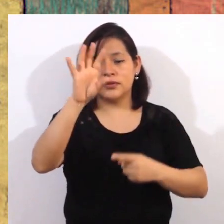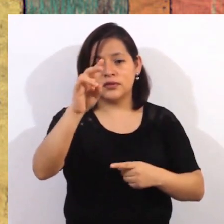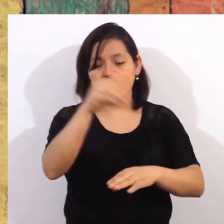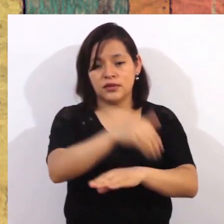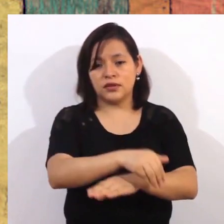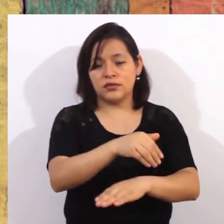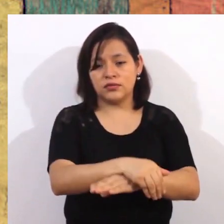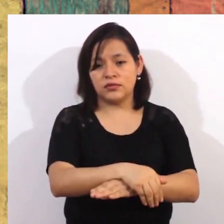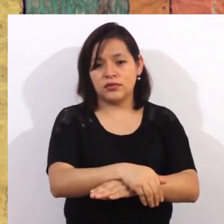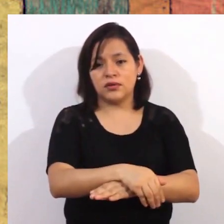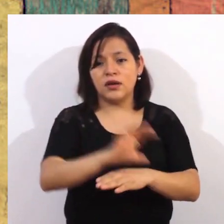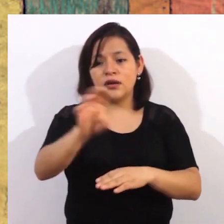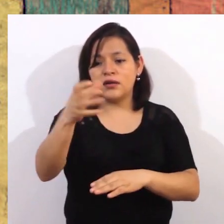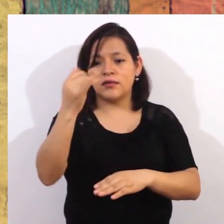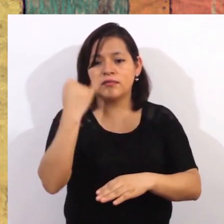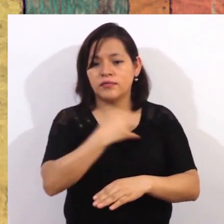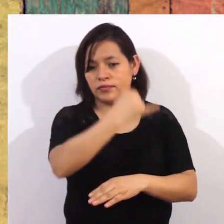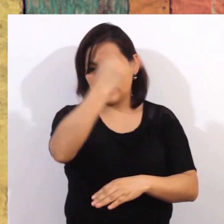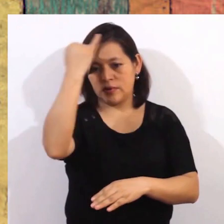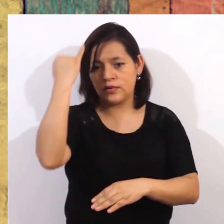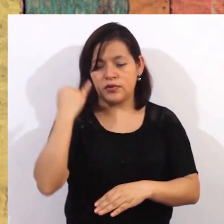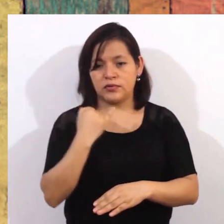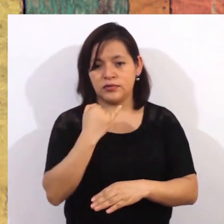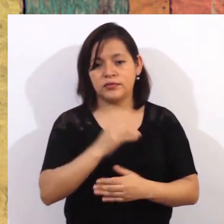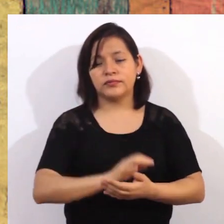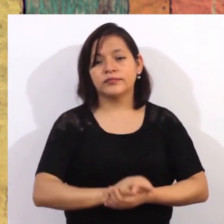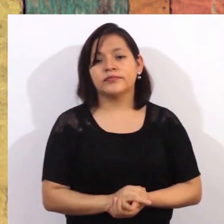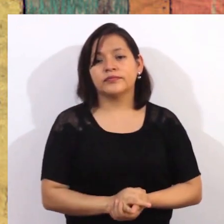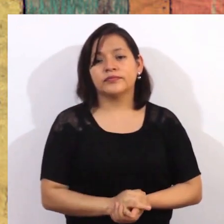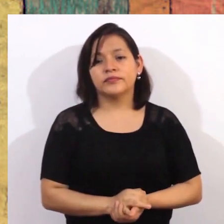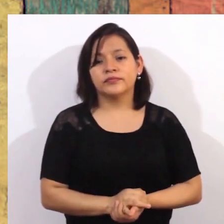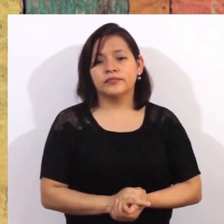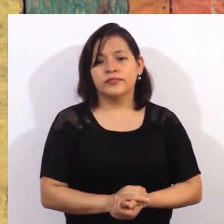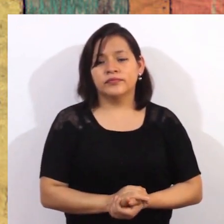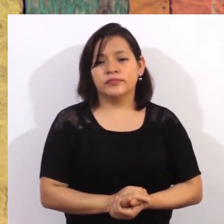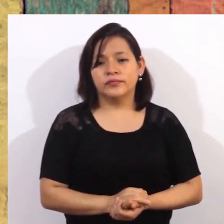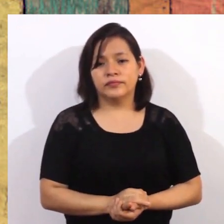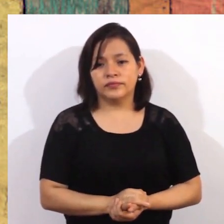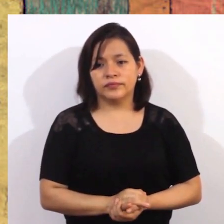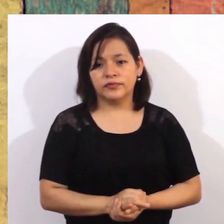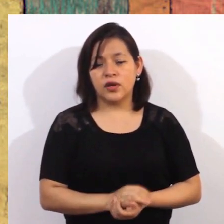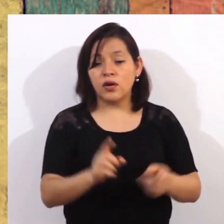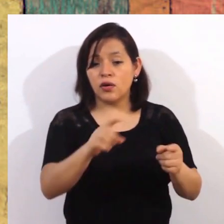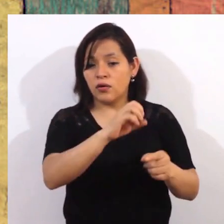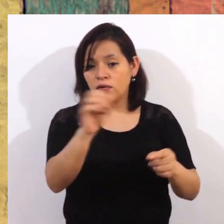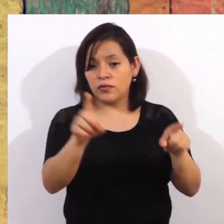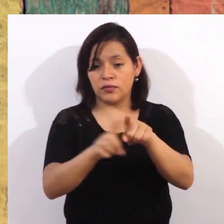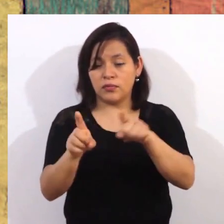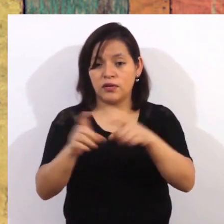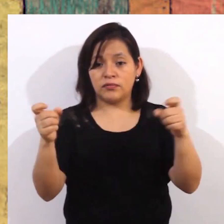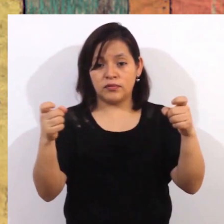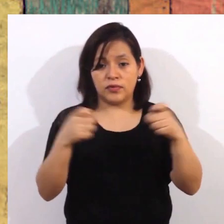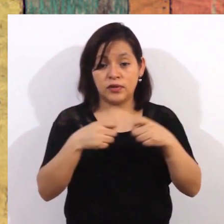7 de la noche que se emiten a través de Radio Jerusalén en el 630 AM. O mediante